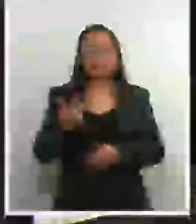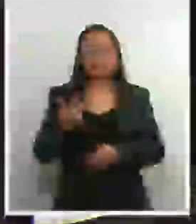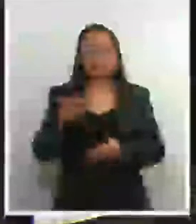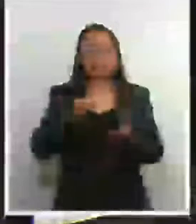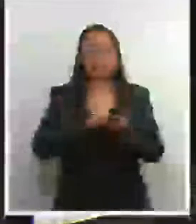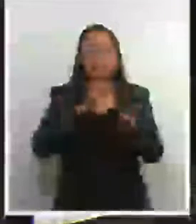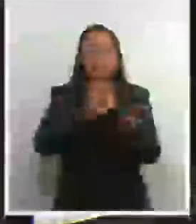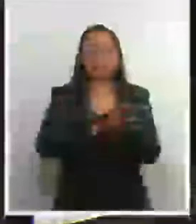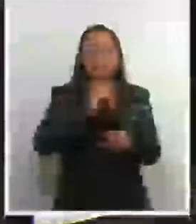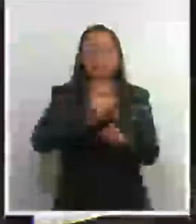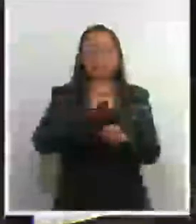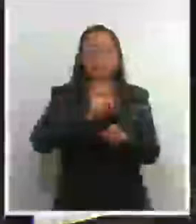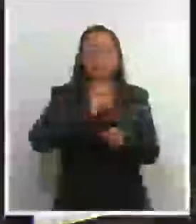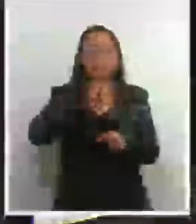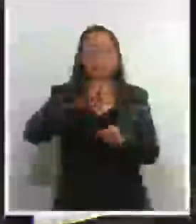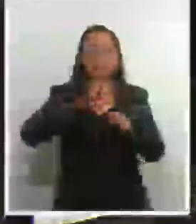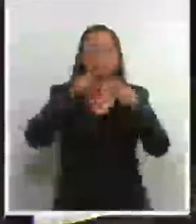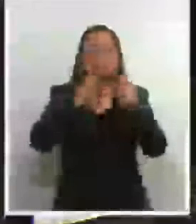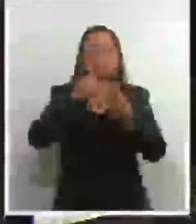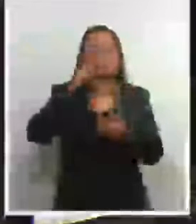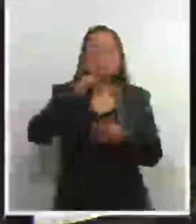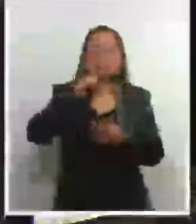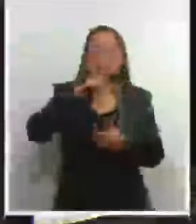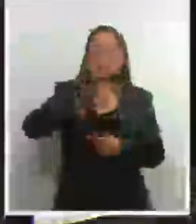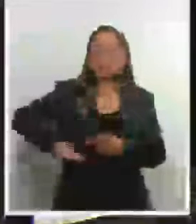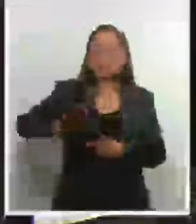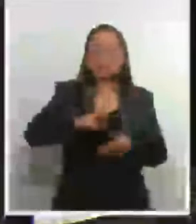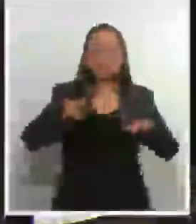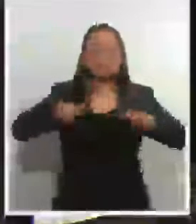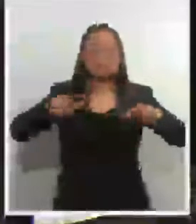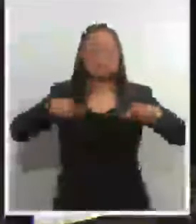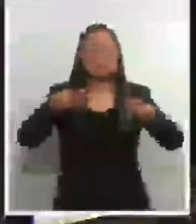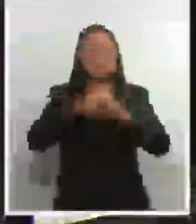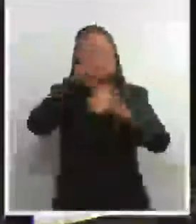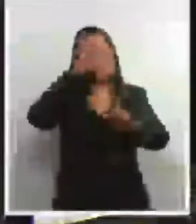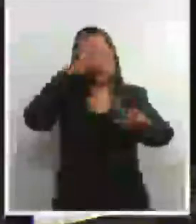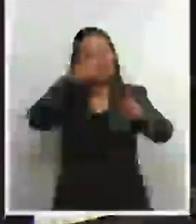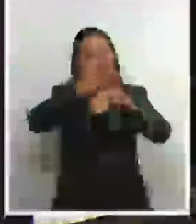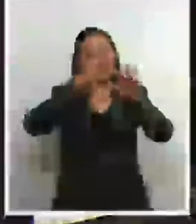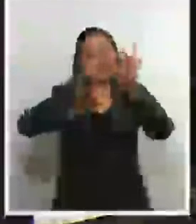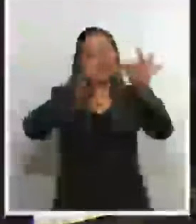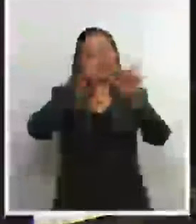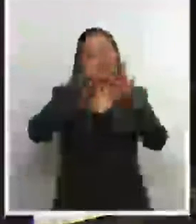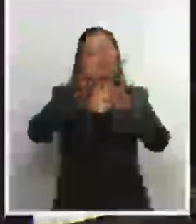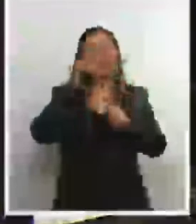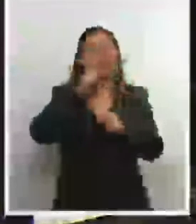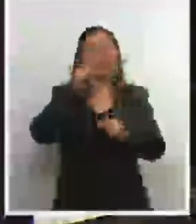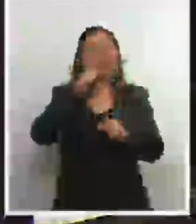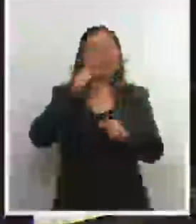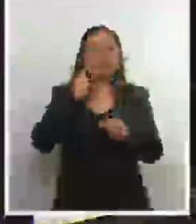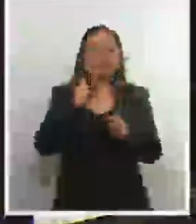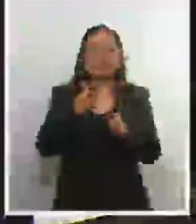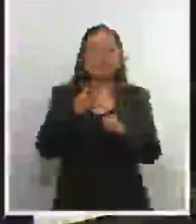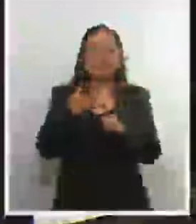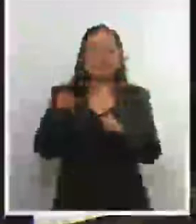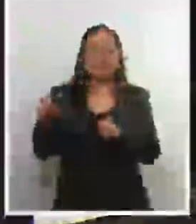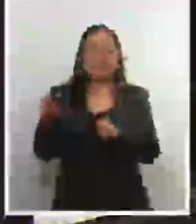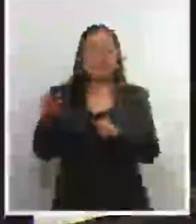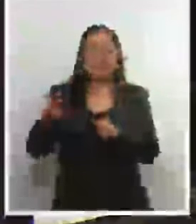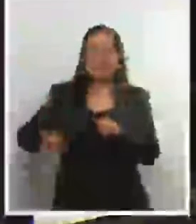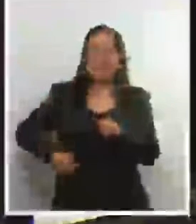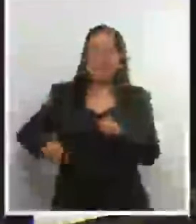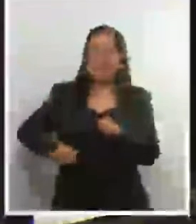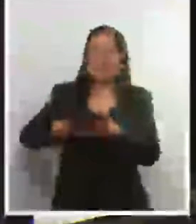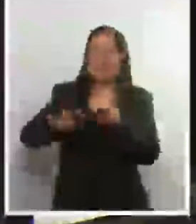se establecerá un modelo de policías ciudadanas orientado a garantizar, y ponen el Estado de